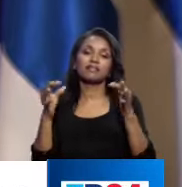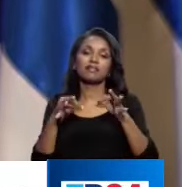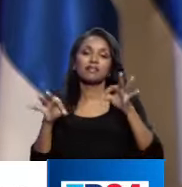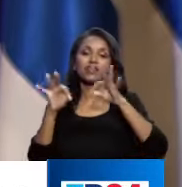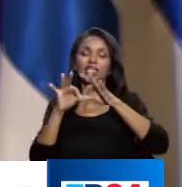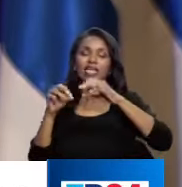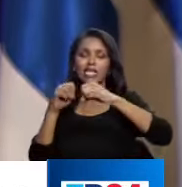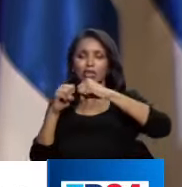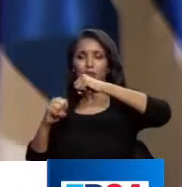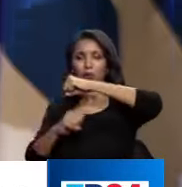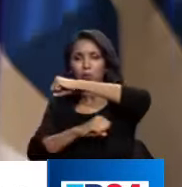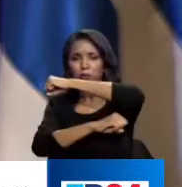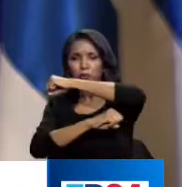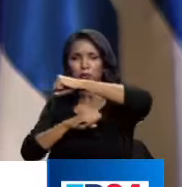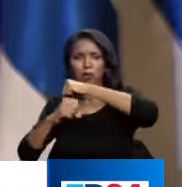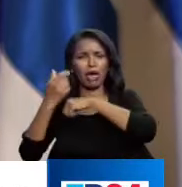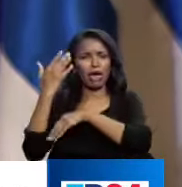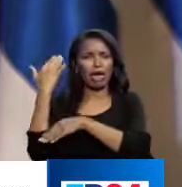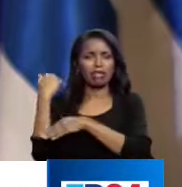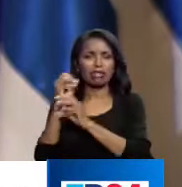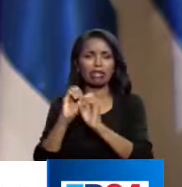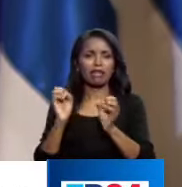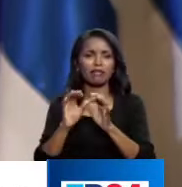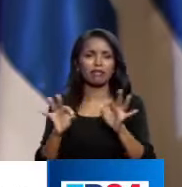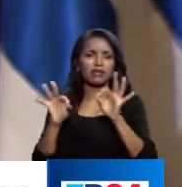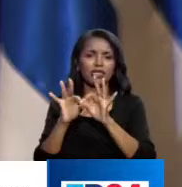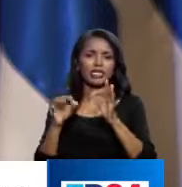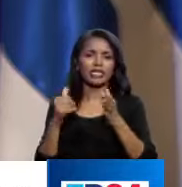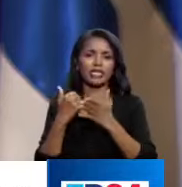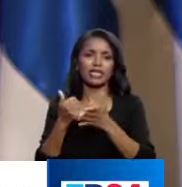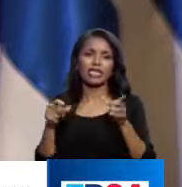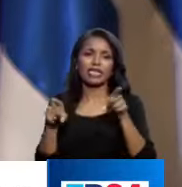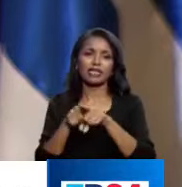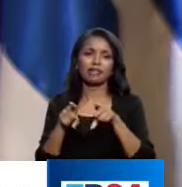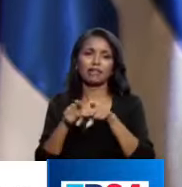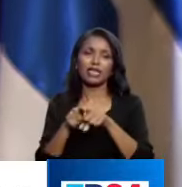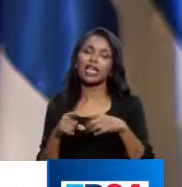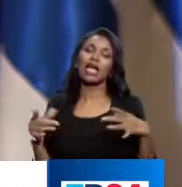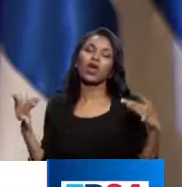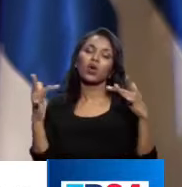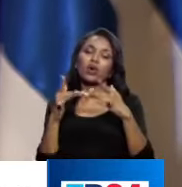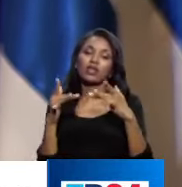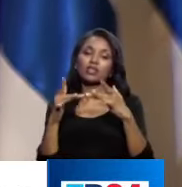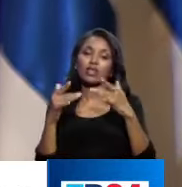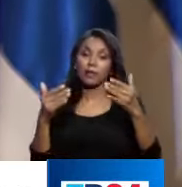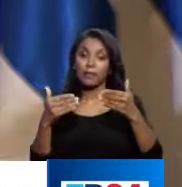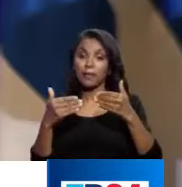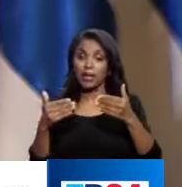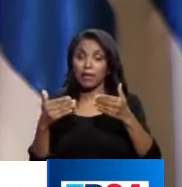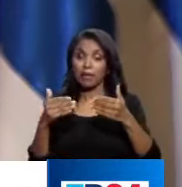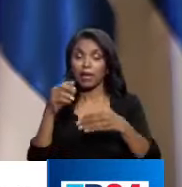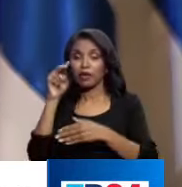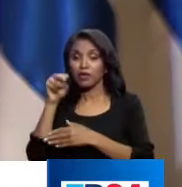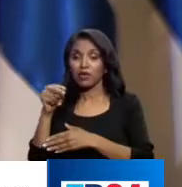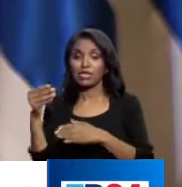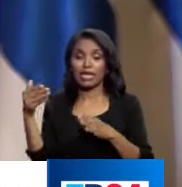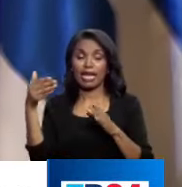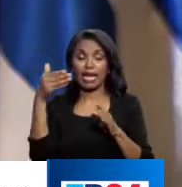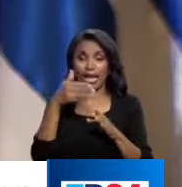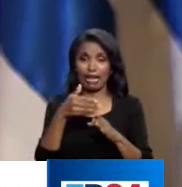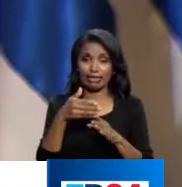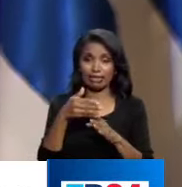teleférico. Te lo prometieron y hay que cumplirlo. La interconexión del Metro de Panamá Norte a